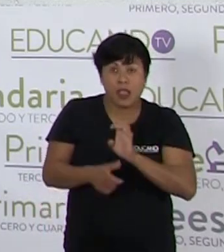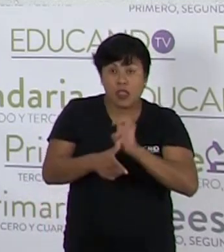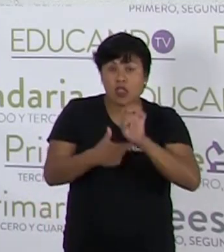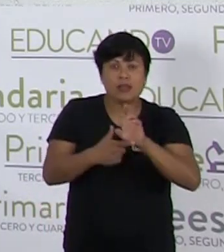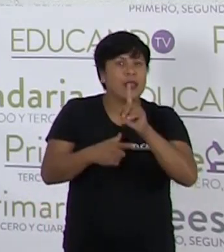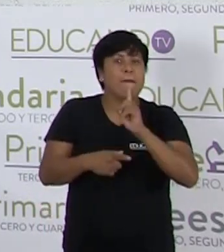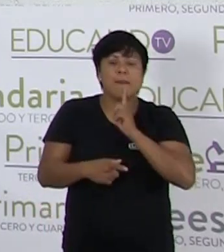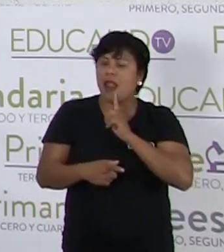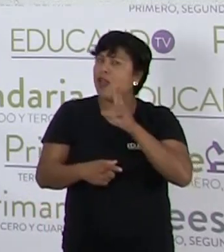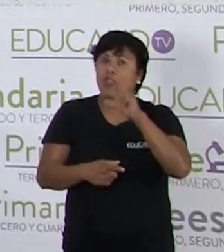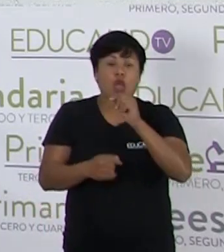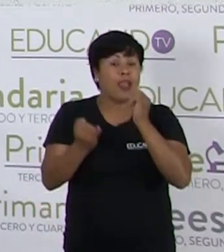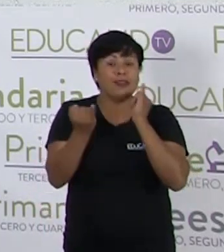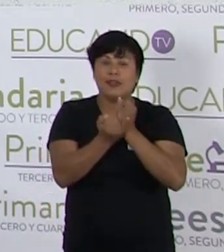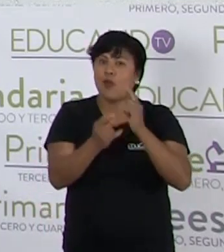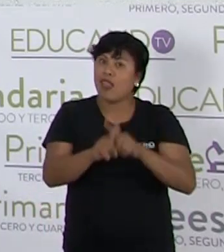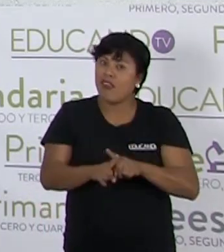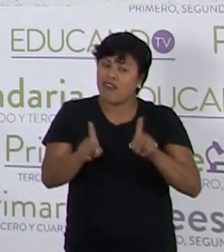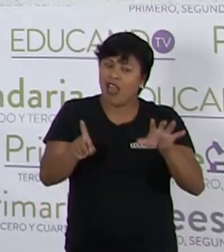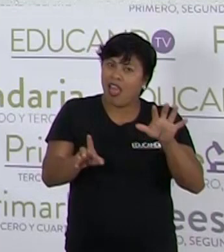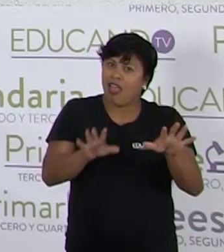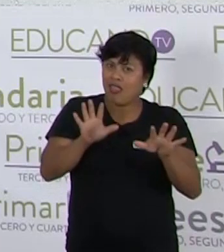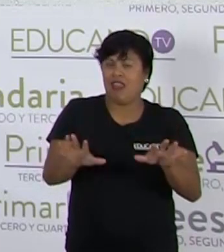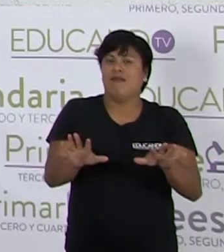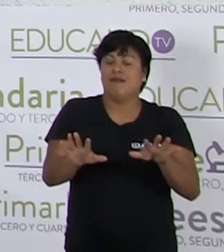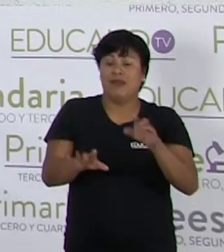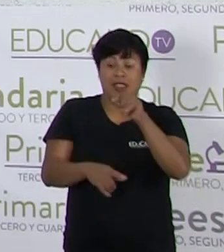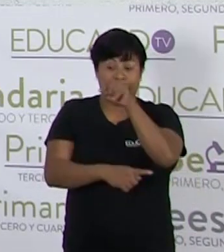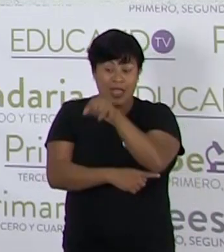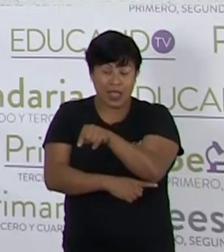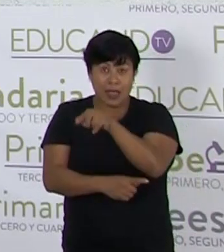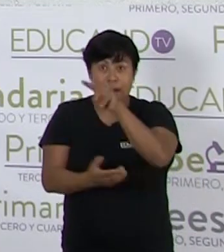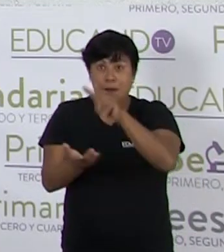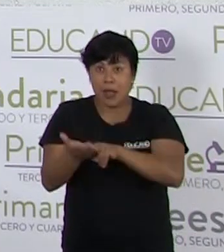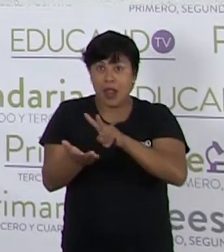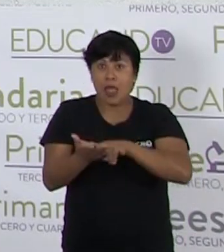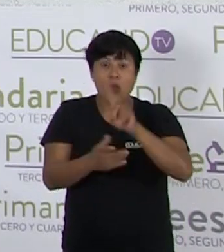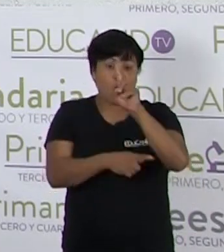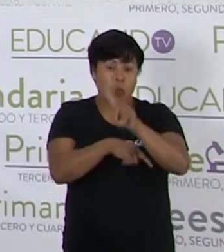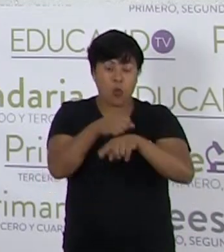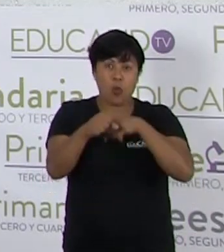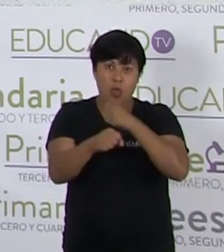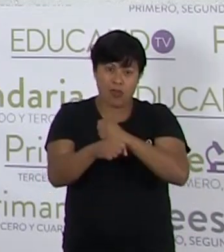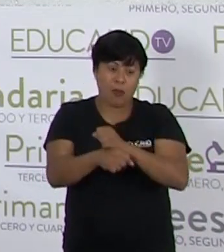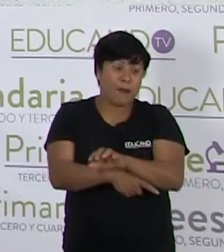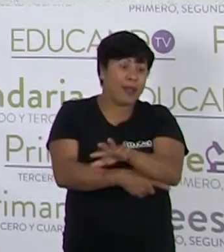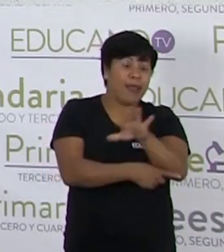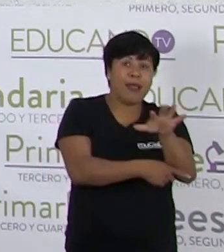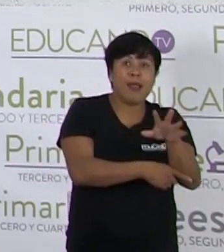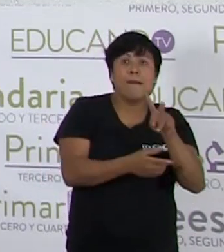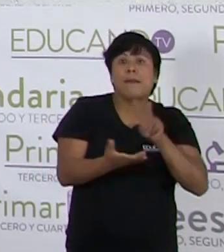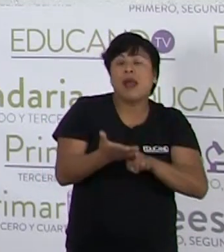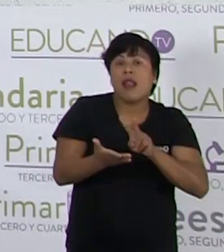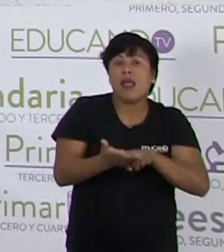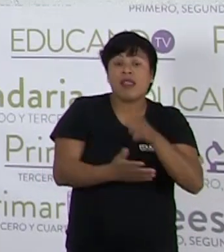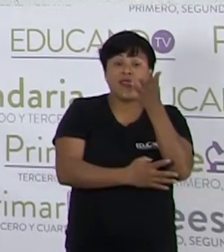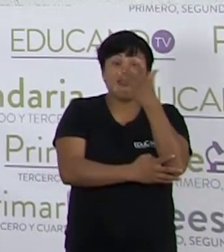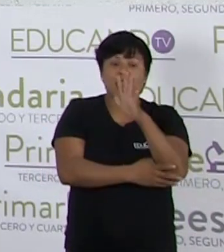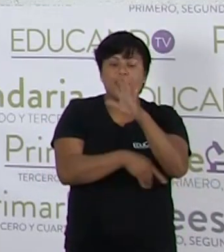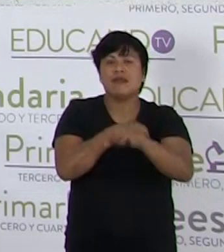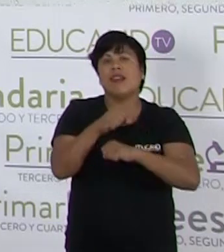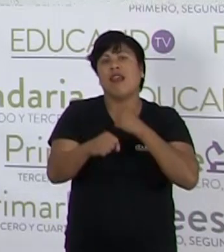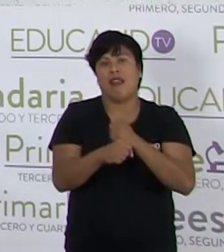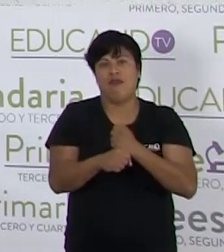no representan lo mismo. Aquí vale por un año, pero aquí valdría por